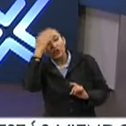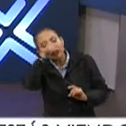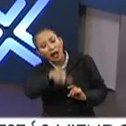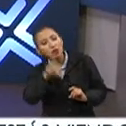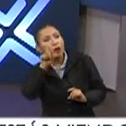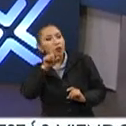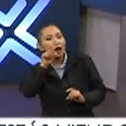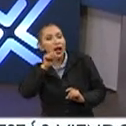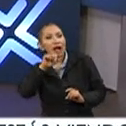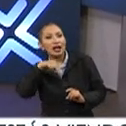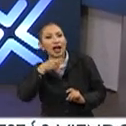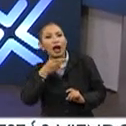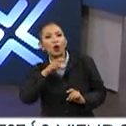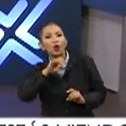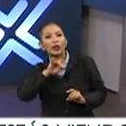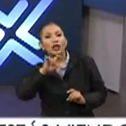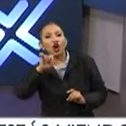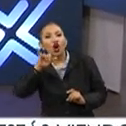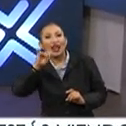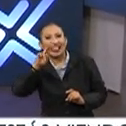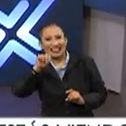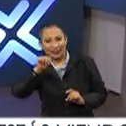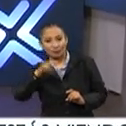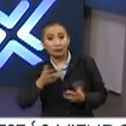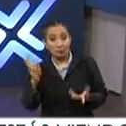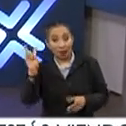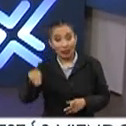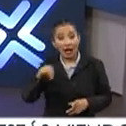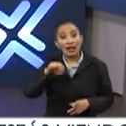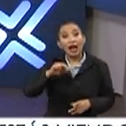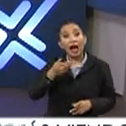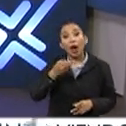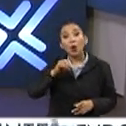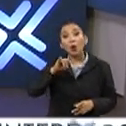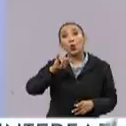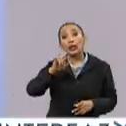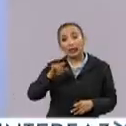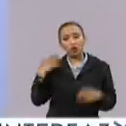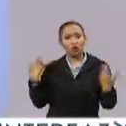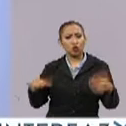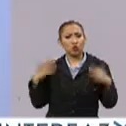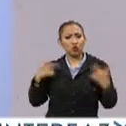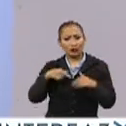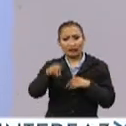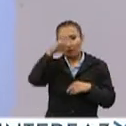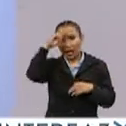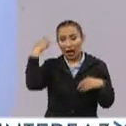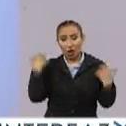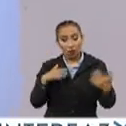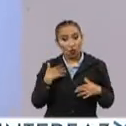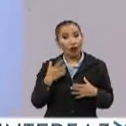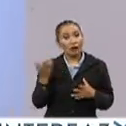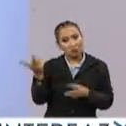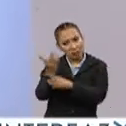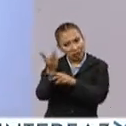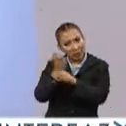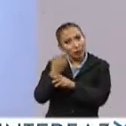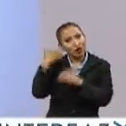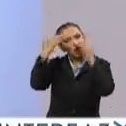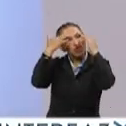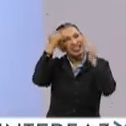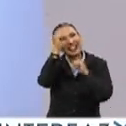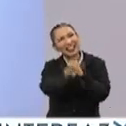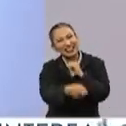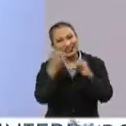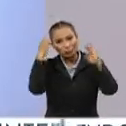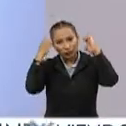mujer maravillosa, Nahui Olin. Muchas gracias, Omar. Pues sí, Nahui nos ha dado unas muy gratas sorpresas este verano, así es que los invitamos a todos a que